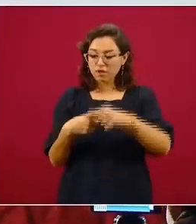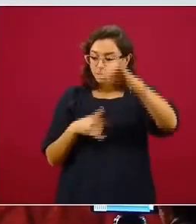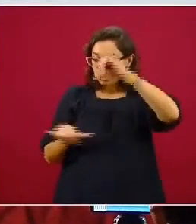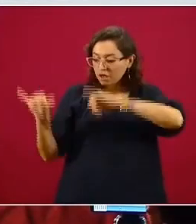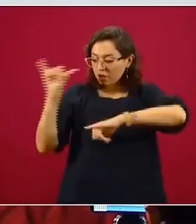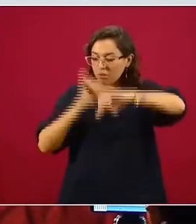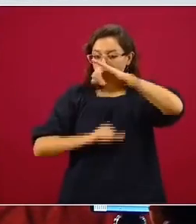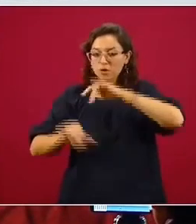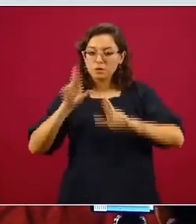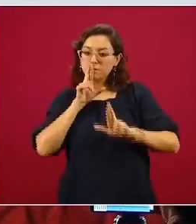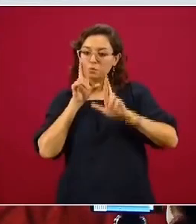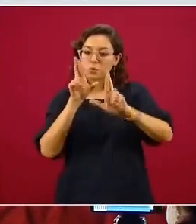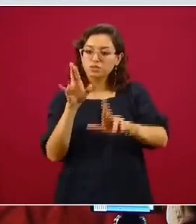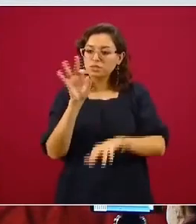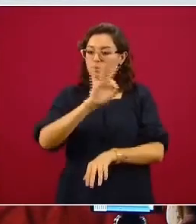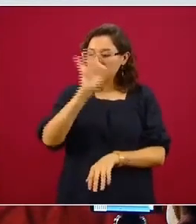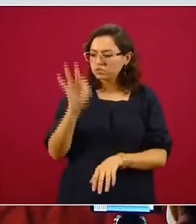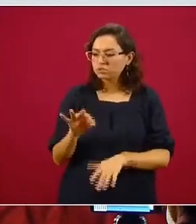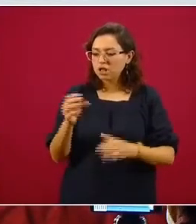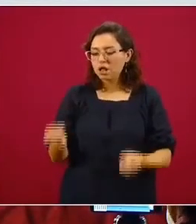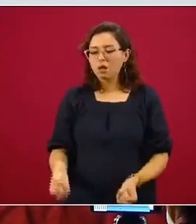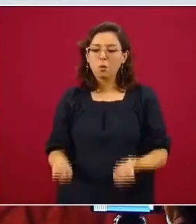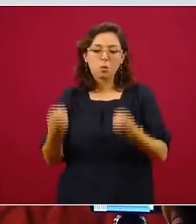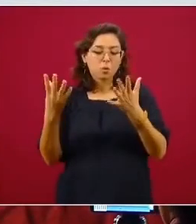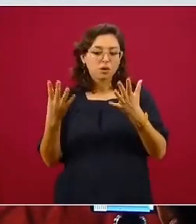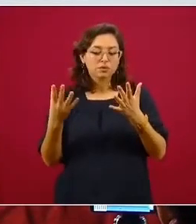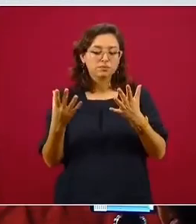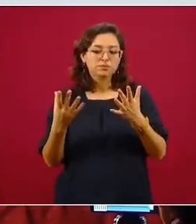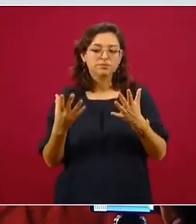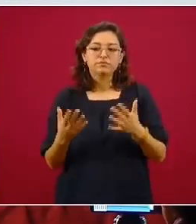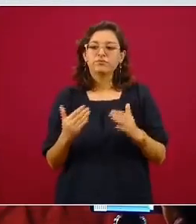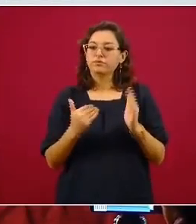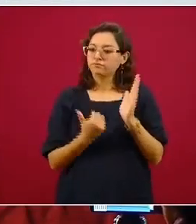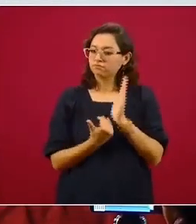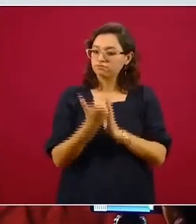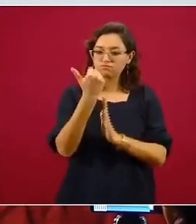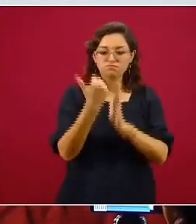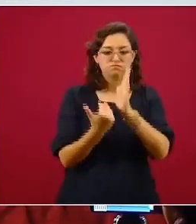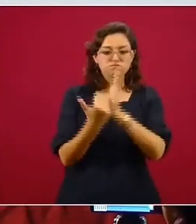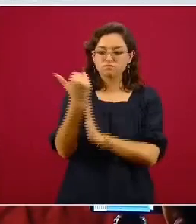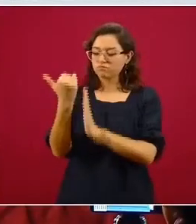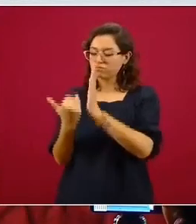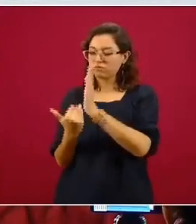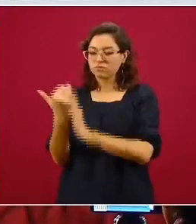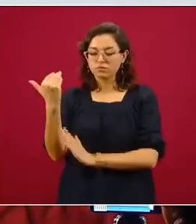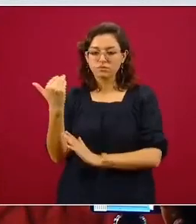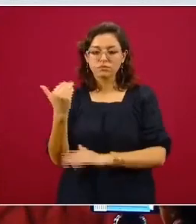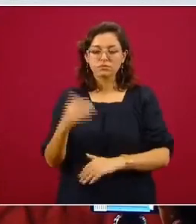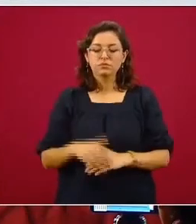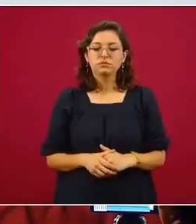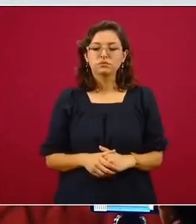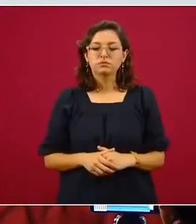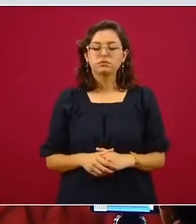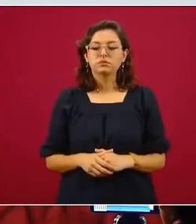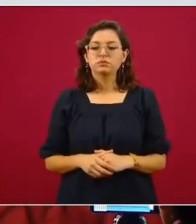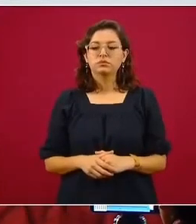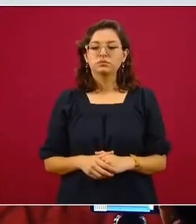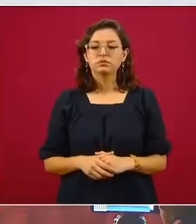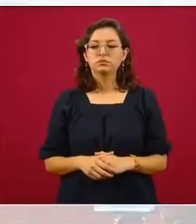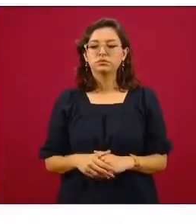Vean ustedes cómo se ha mantenido la tendencia ascendente del procesamiento de